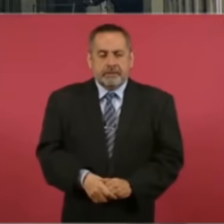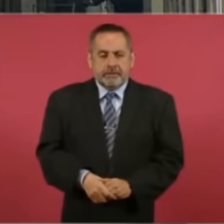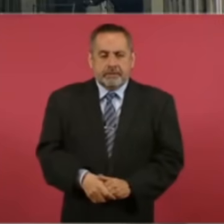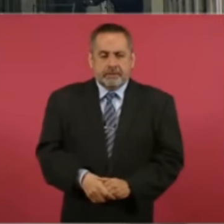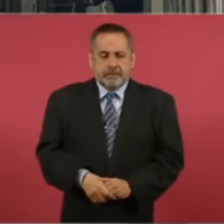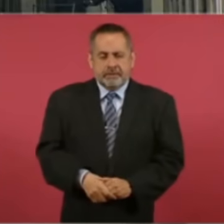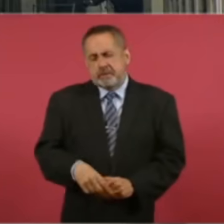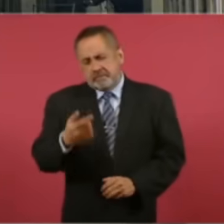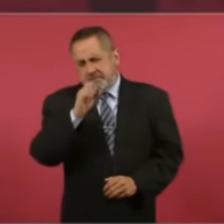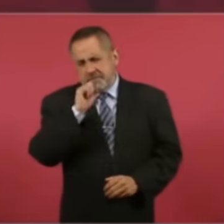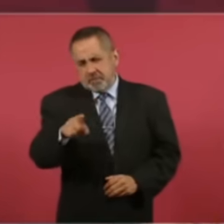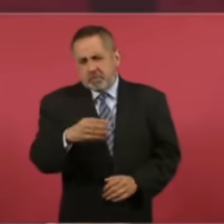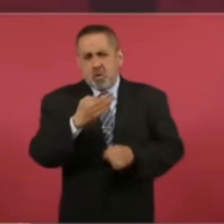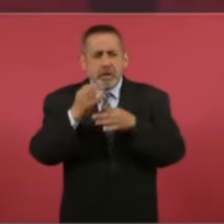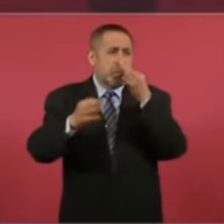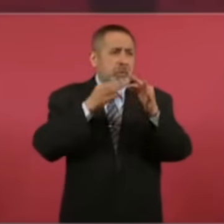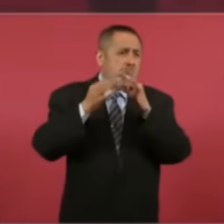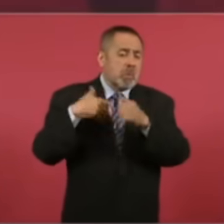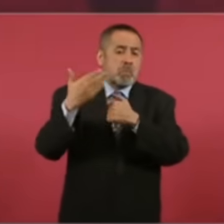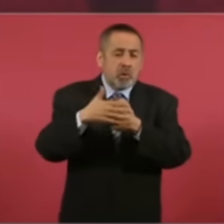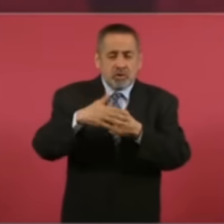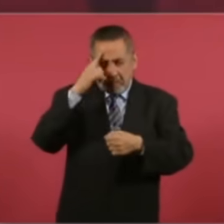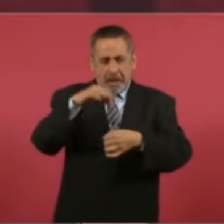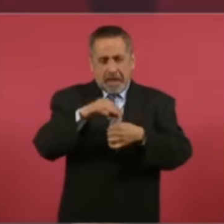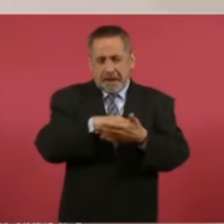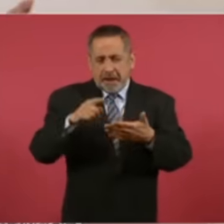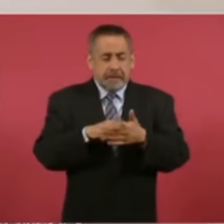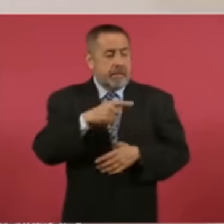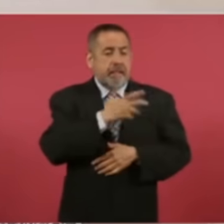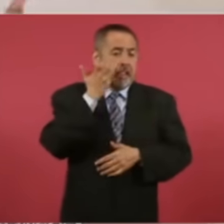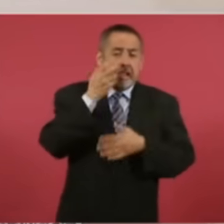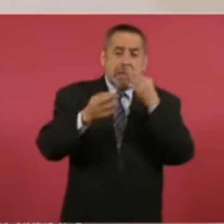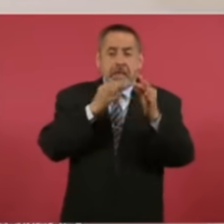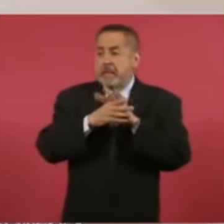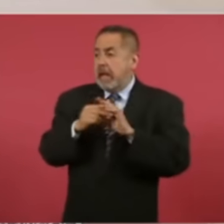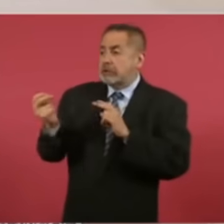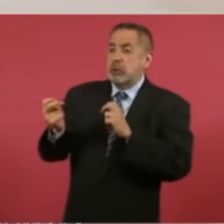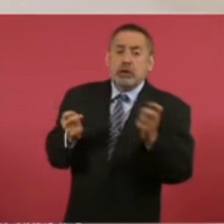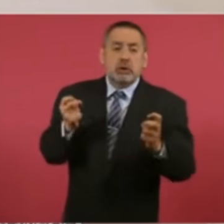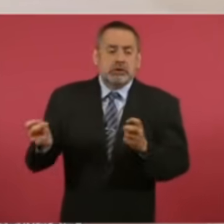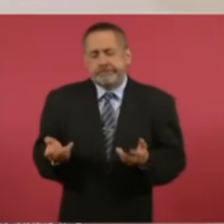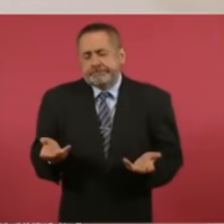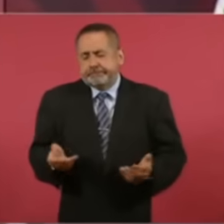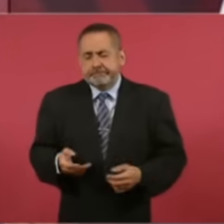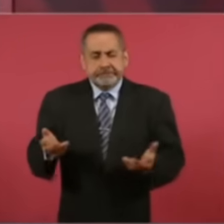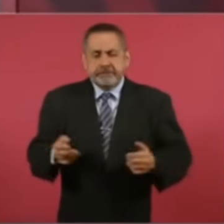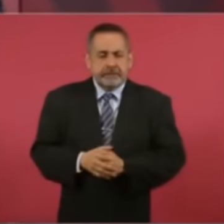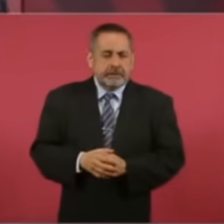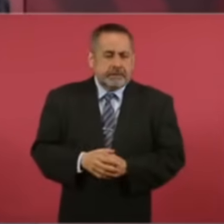Pues es lo mismo, es que estamos en campaña y pues todo.